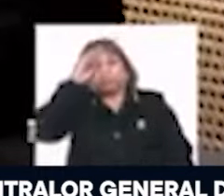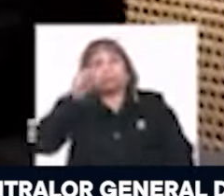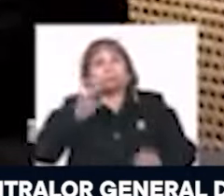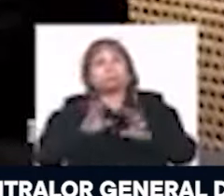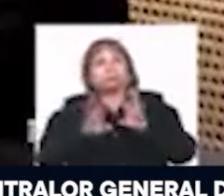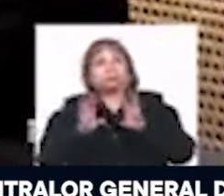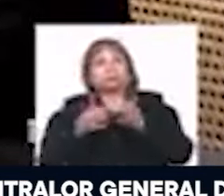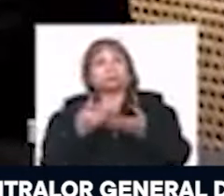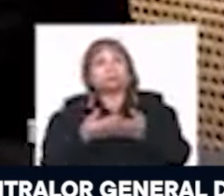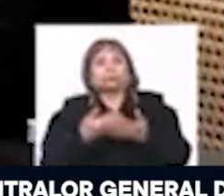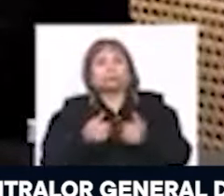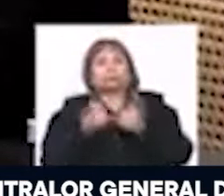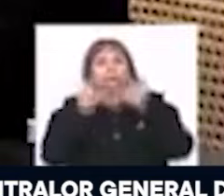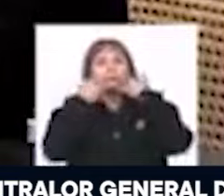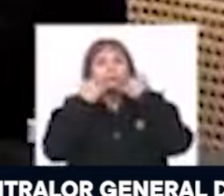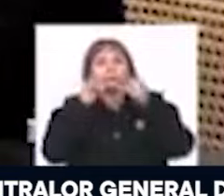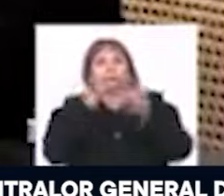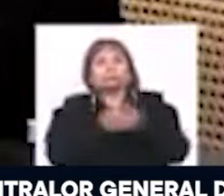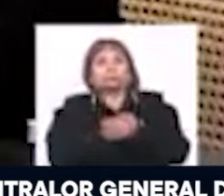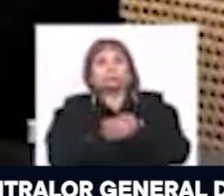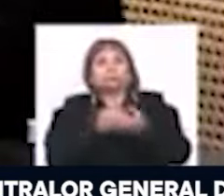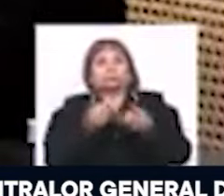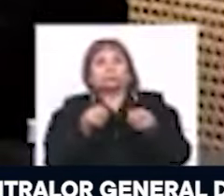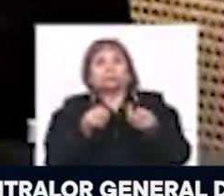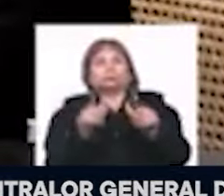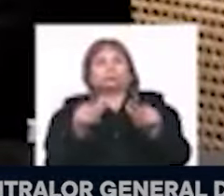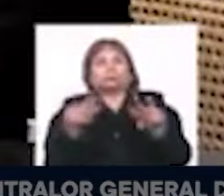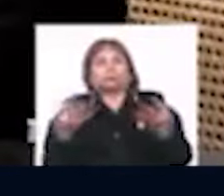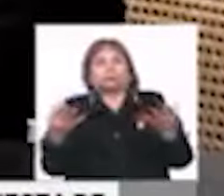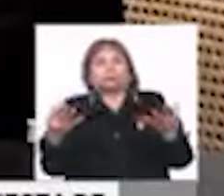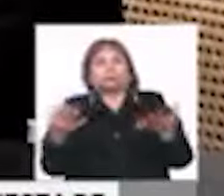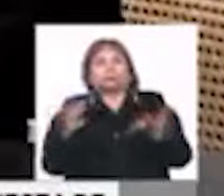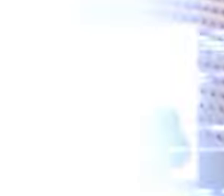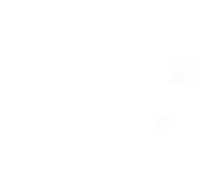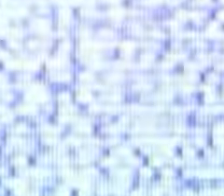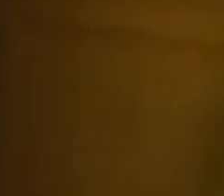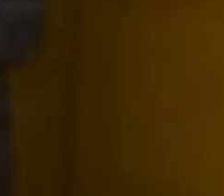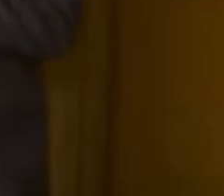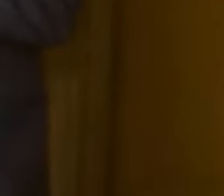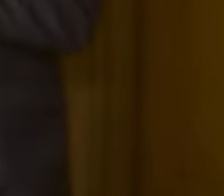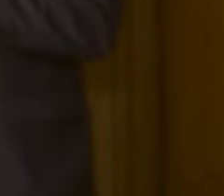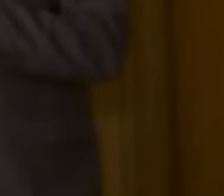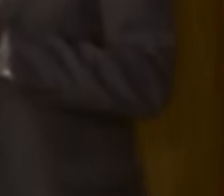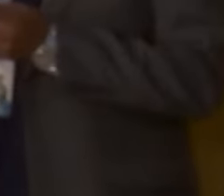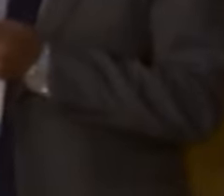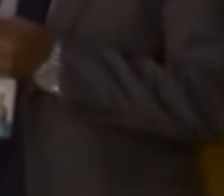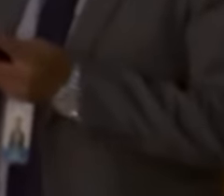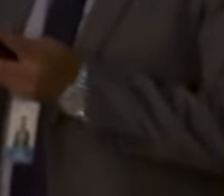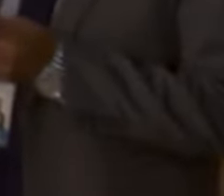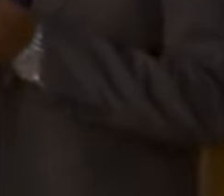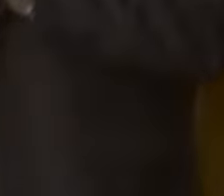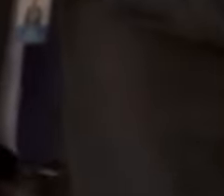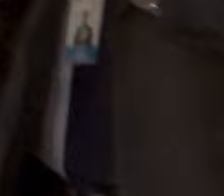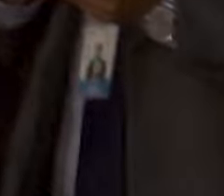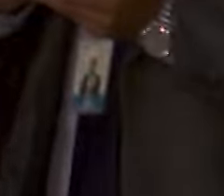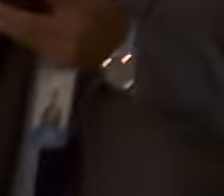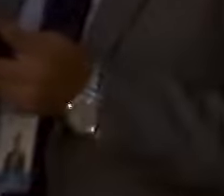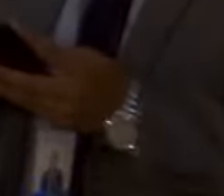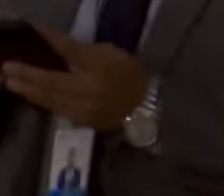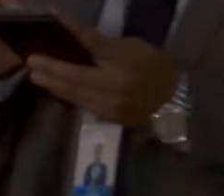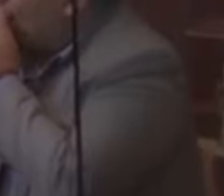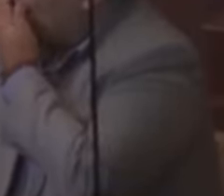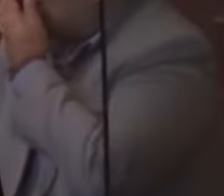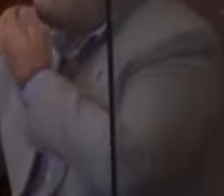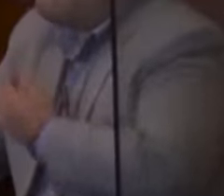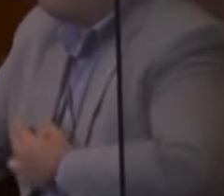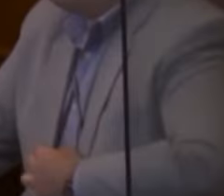los alcances del informe ni de la cantidad ni el contenido del informe. Los periodistas que fuimos a cubrir información no